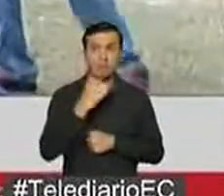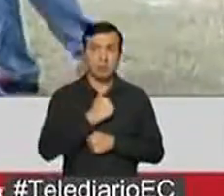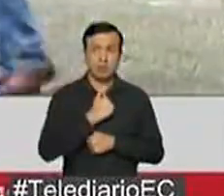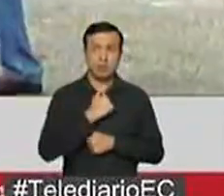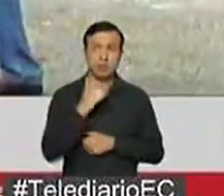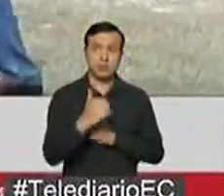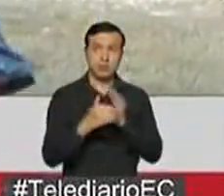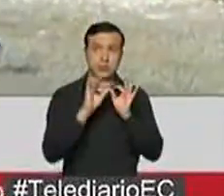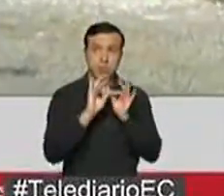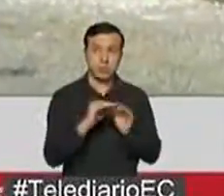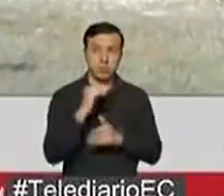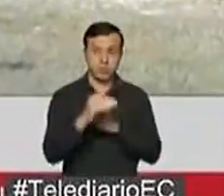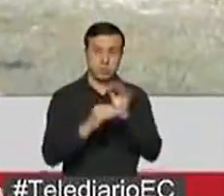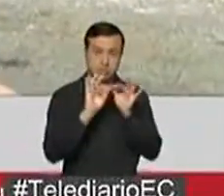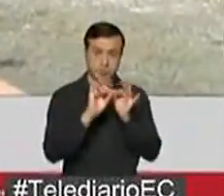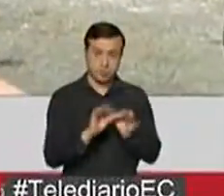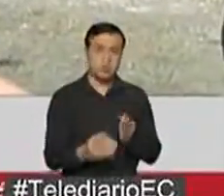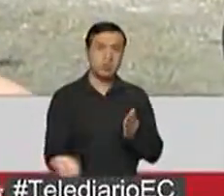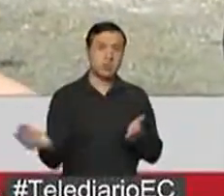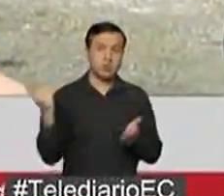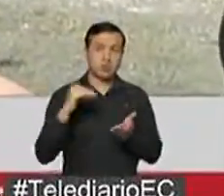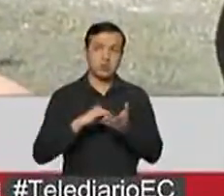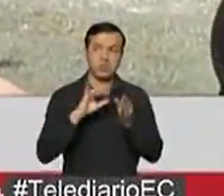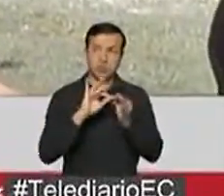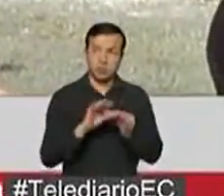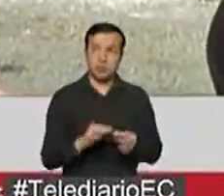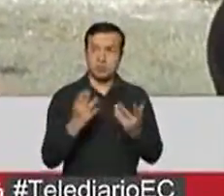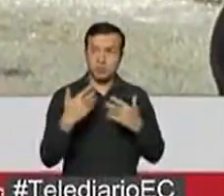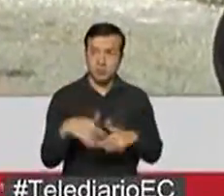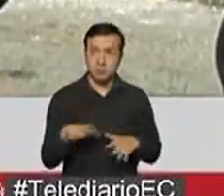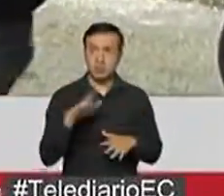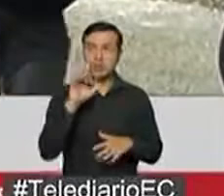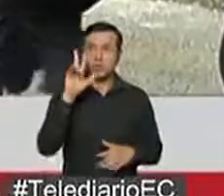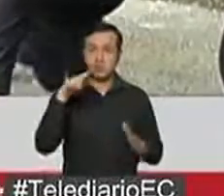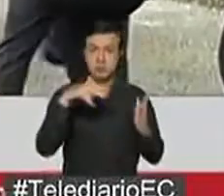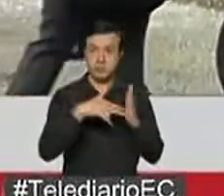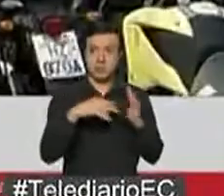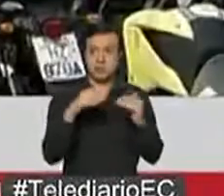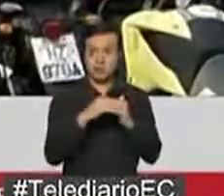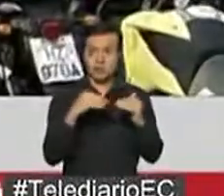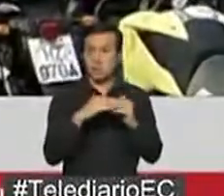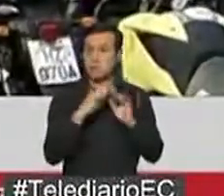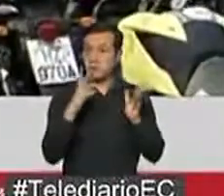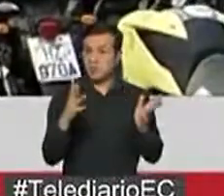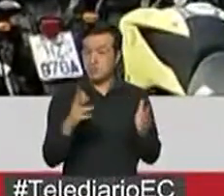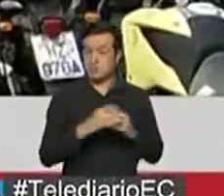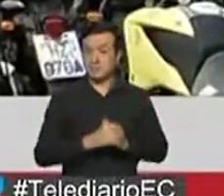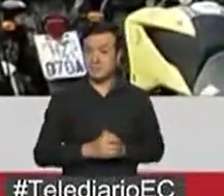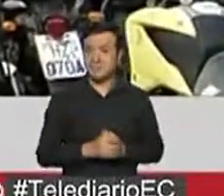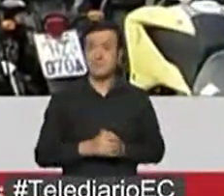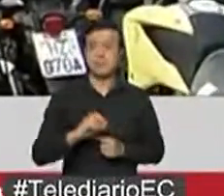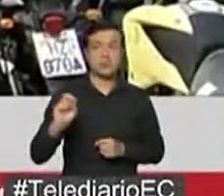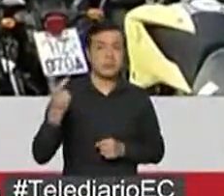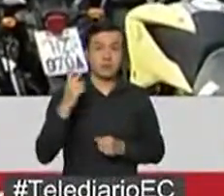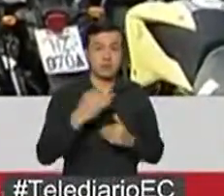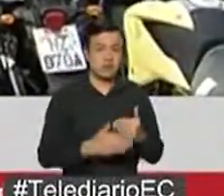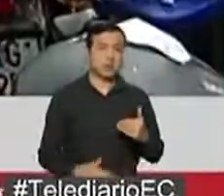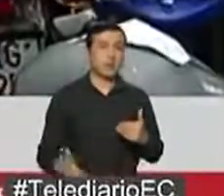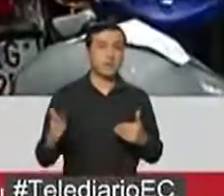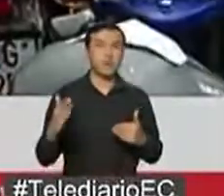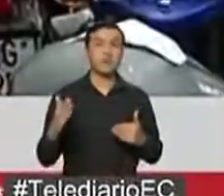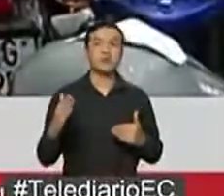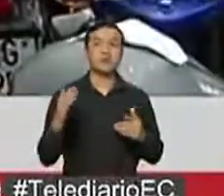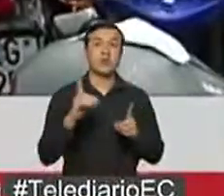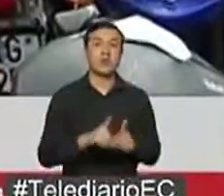poquito a poquito la puede ir de nuevo arreglarlo pero ya no tengo que sacar tres mil dólares se realizará una segunda fase con la